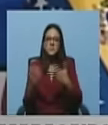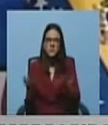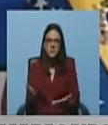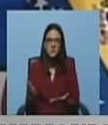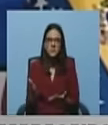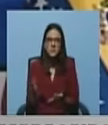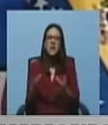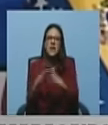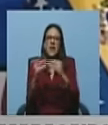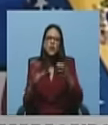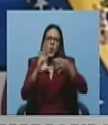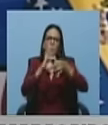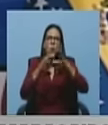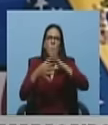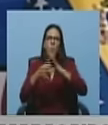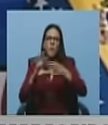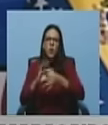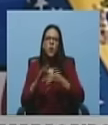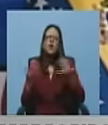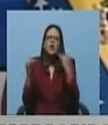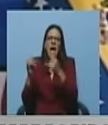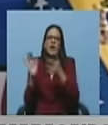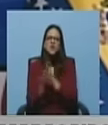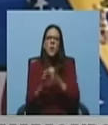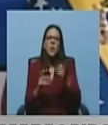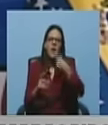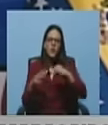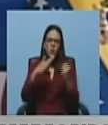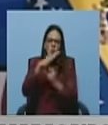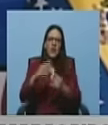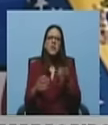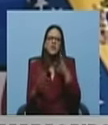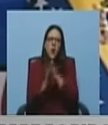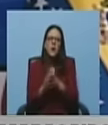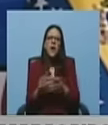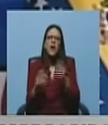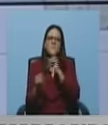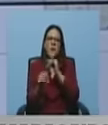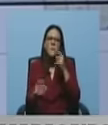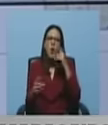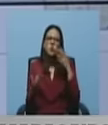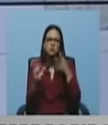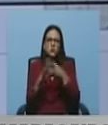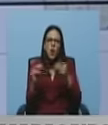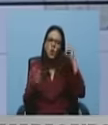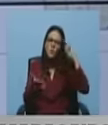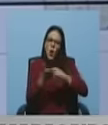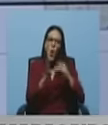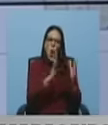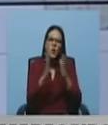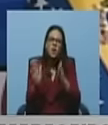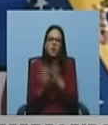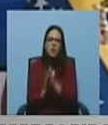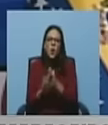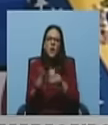de los vínculos que tiene con estas organizaciones delictivas de corrupción, pero también con las organizaciones